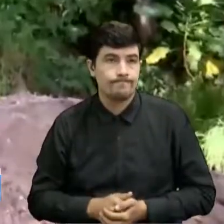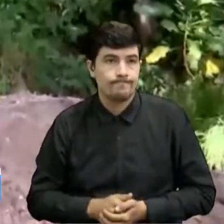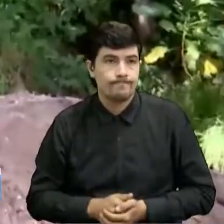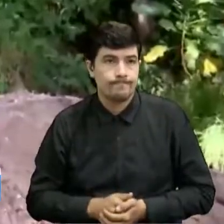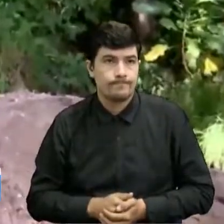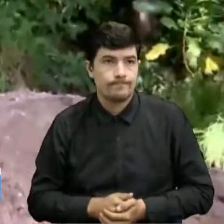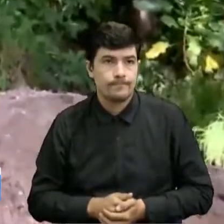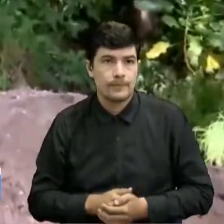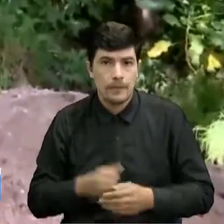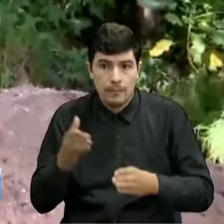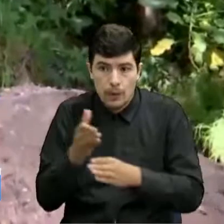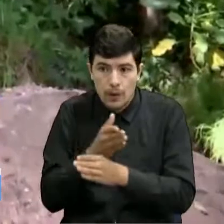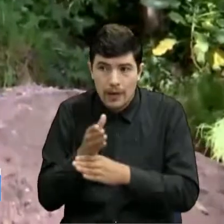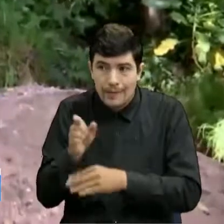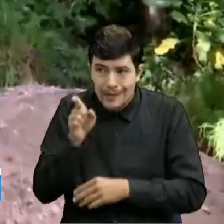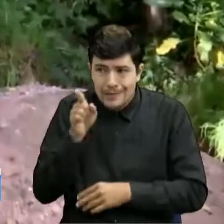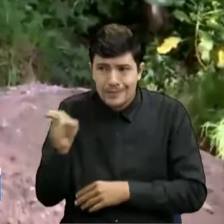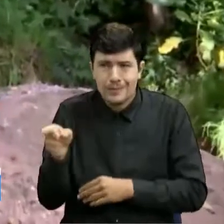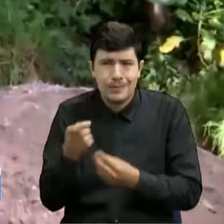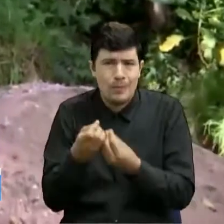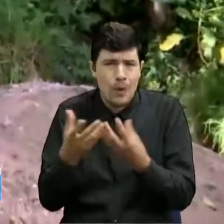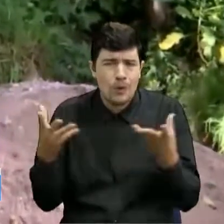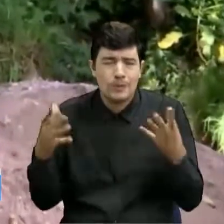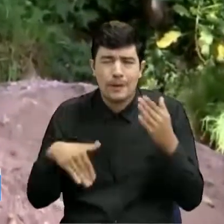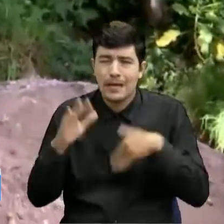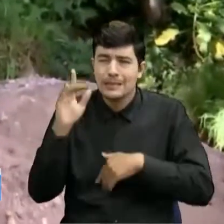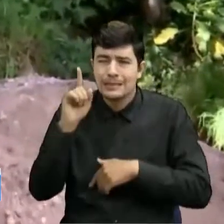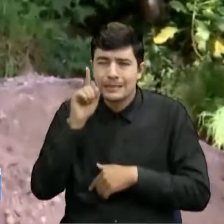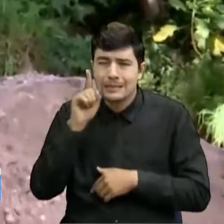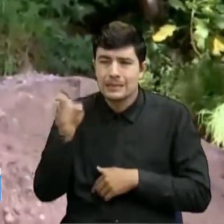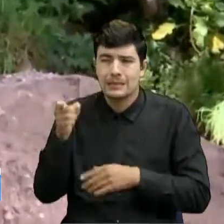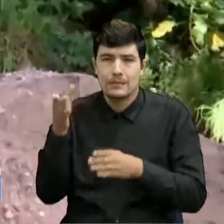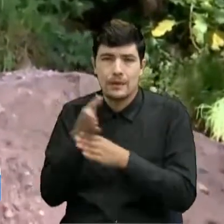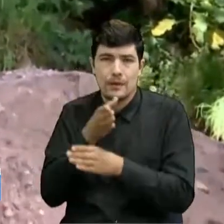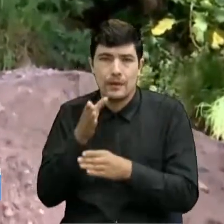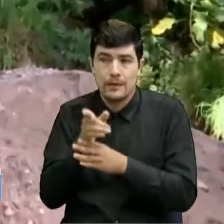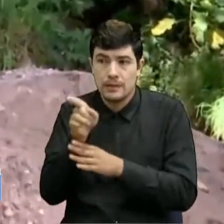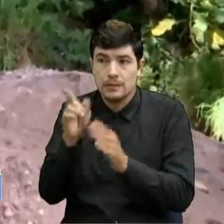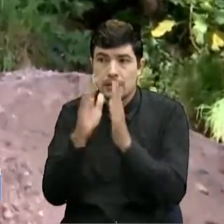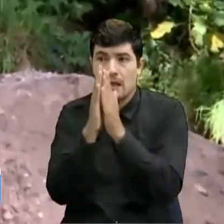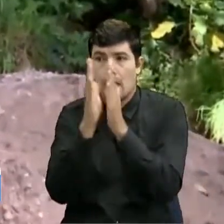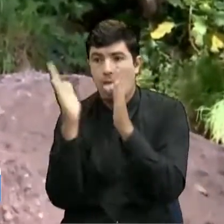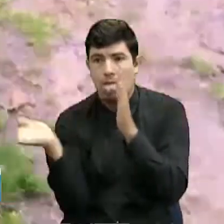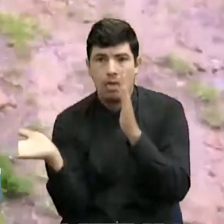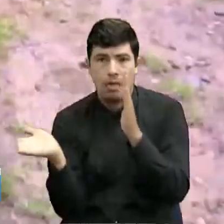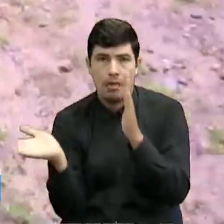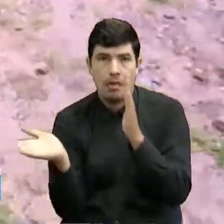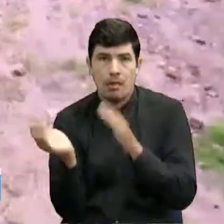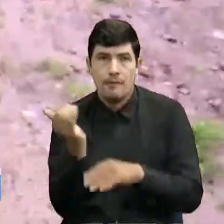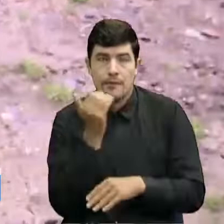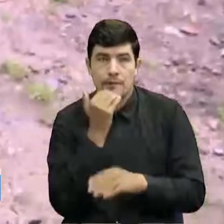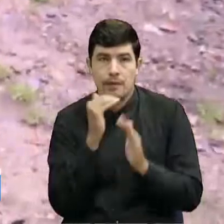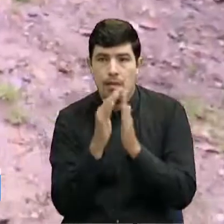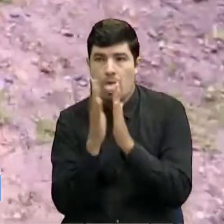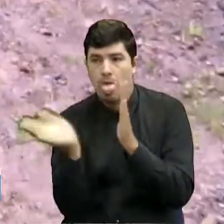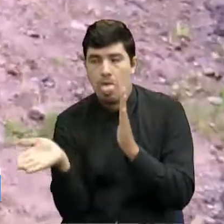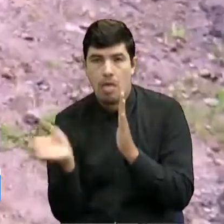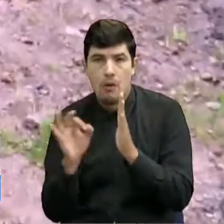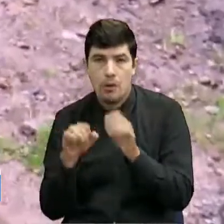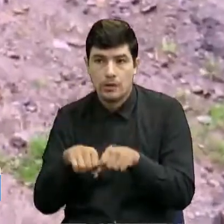es ese y muchos más, pero sobre todo ese, porque ya le digo, si eso llega a colarse, que